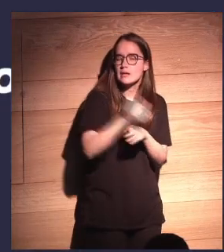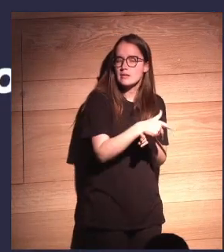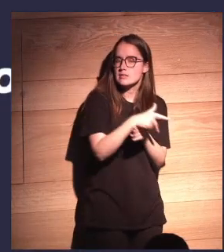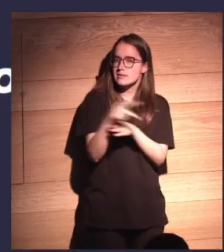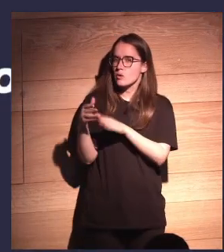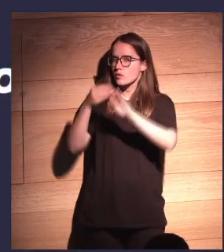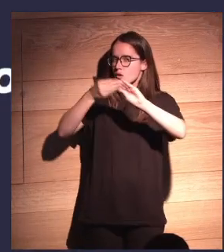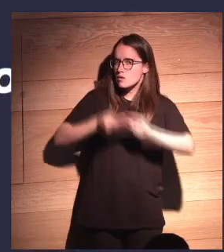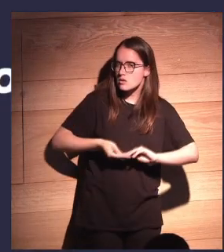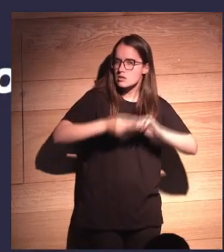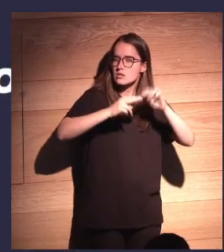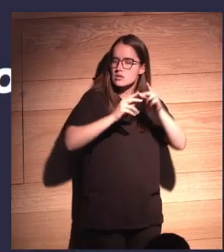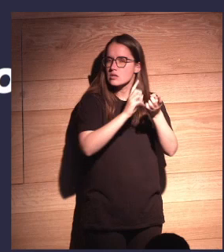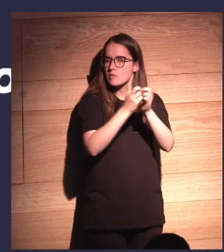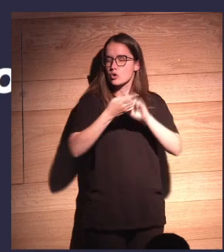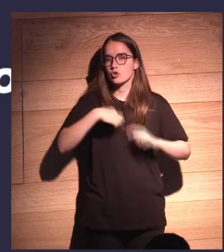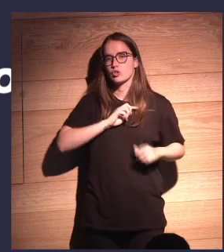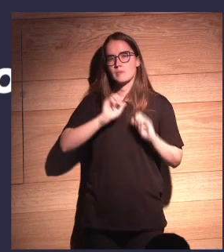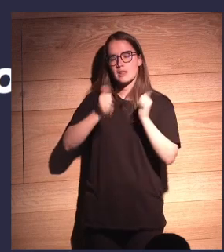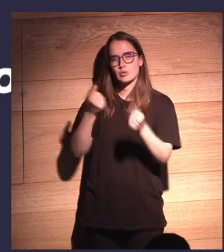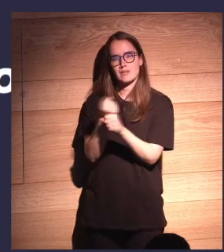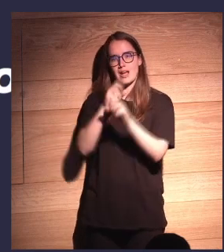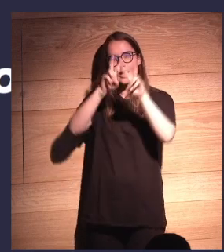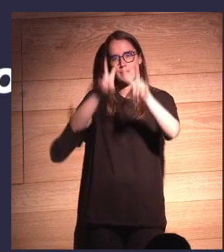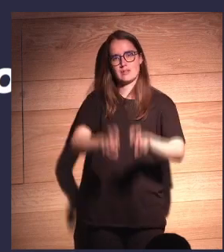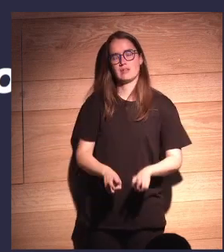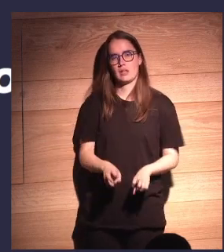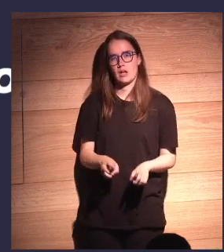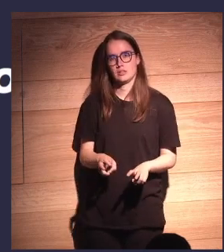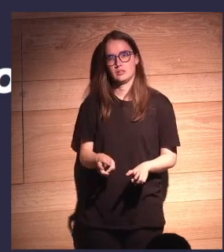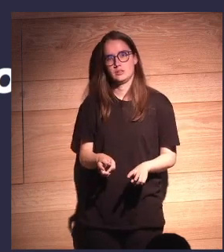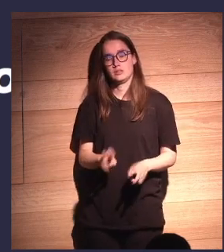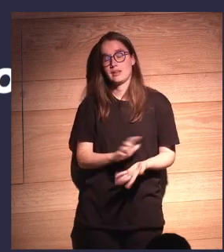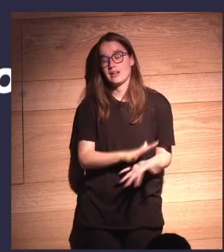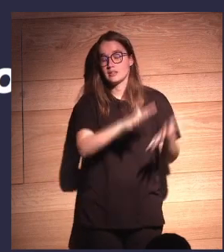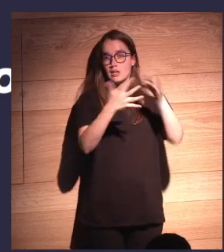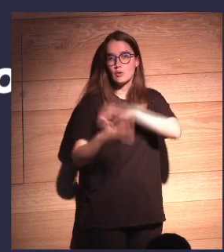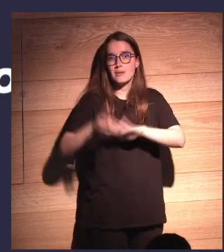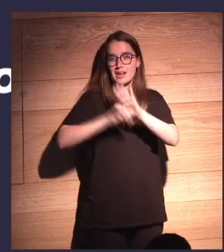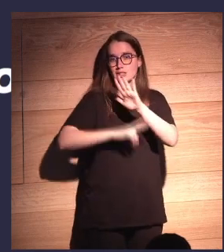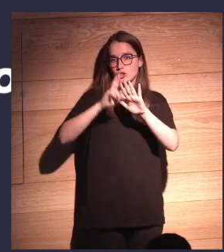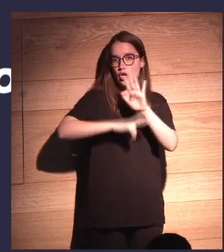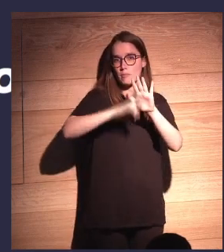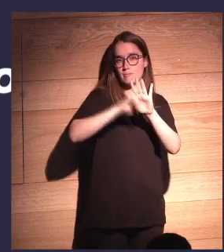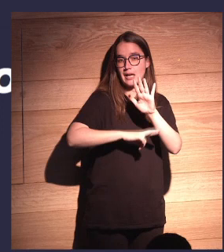está editando la película, nosotros ahí empezamos a trabajar, a investigar y transformar estas reglas de juego